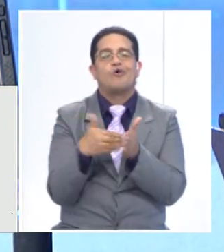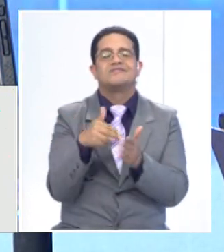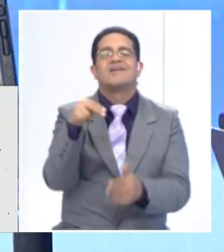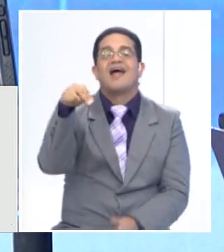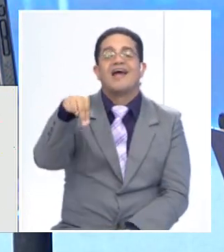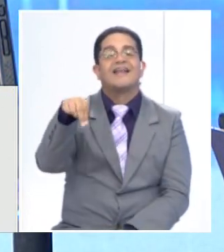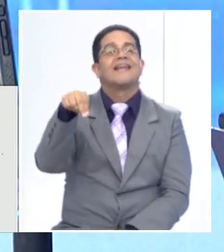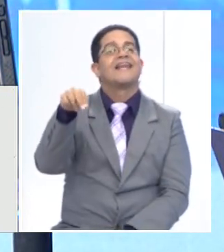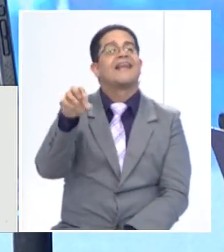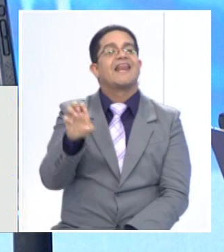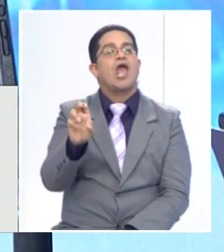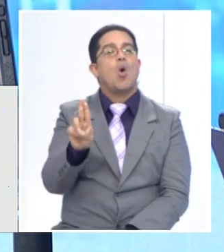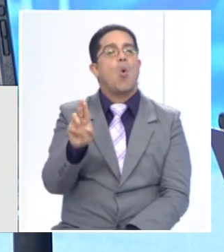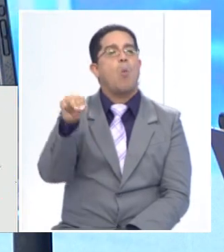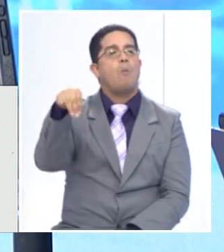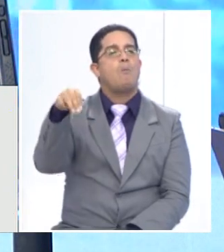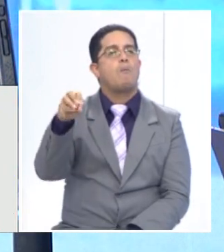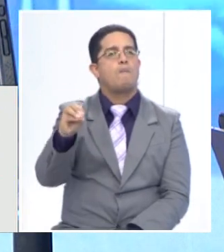vacuna